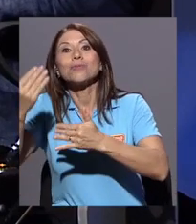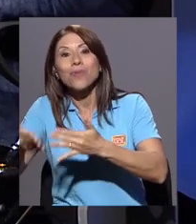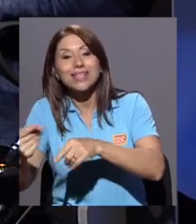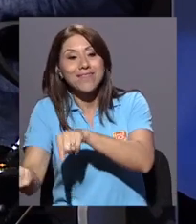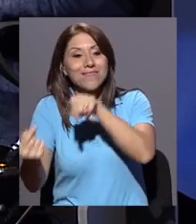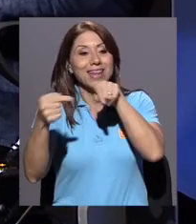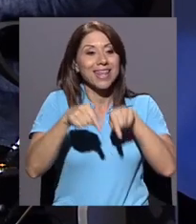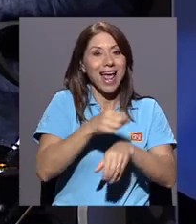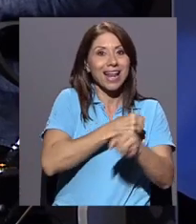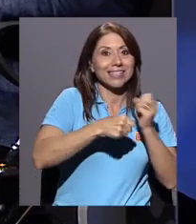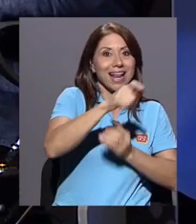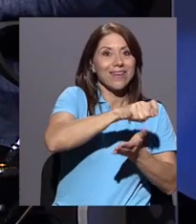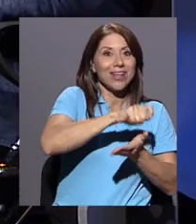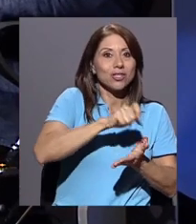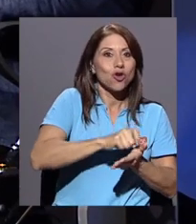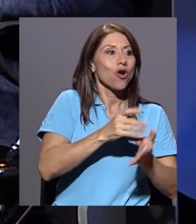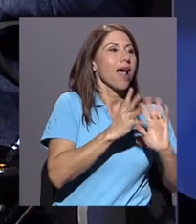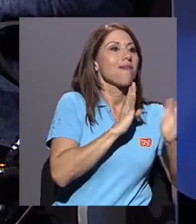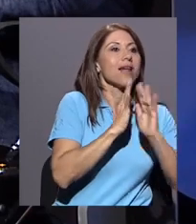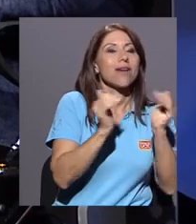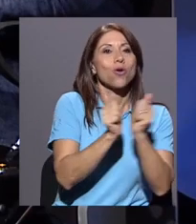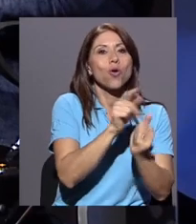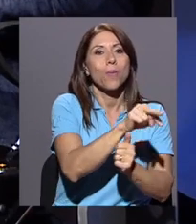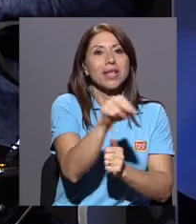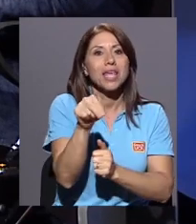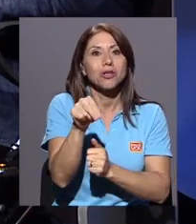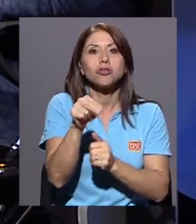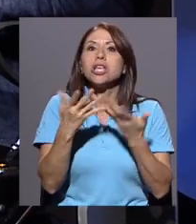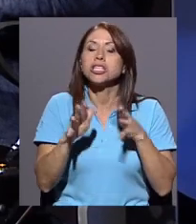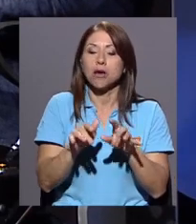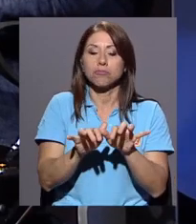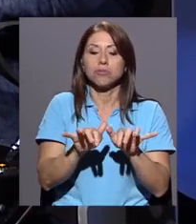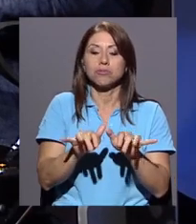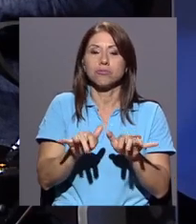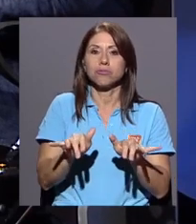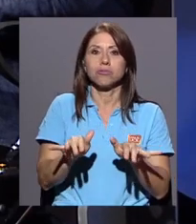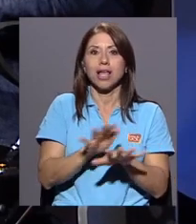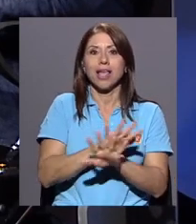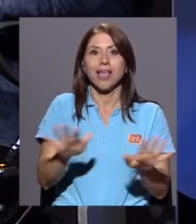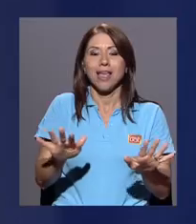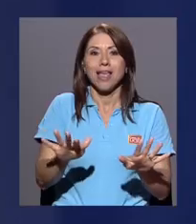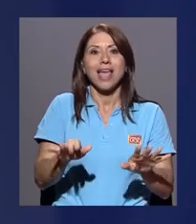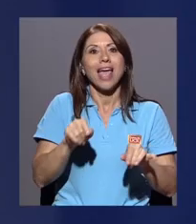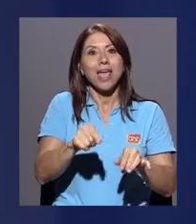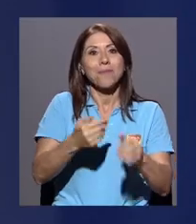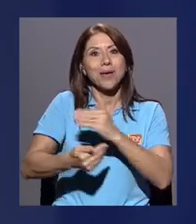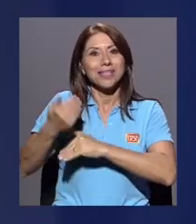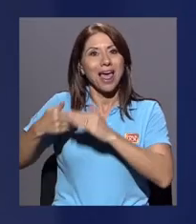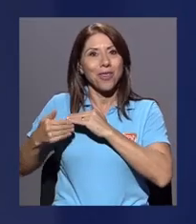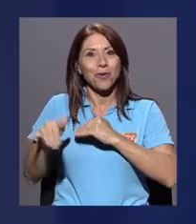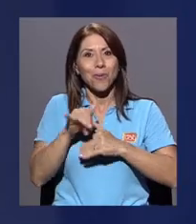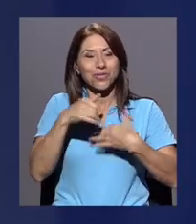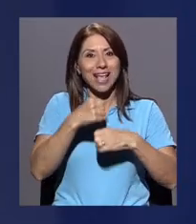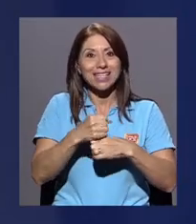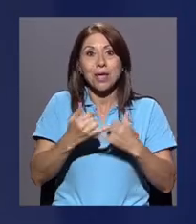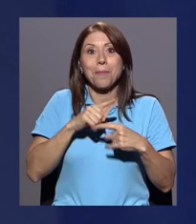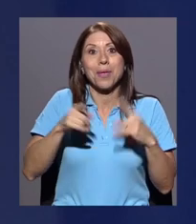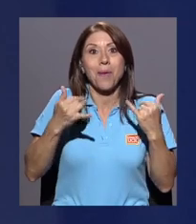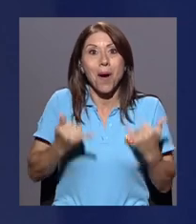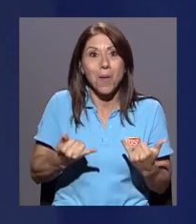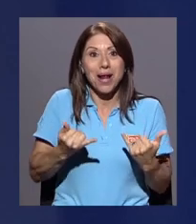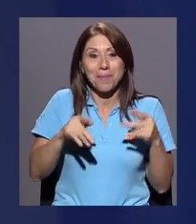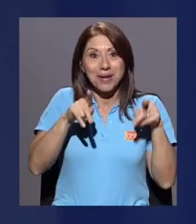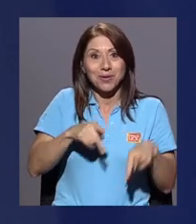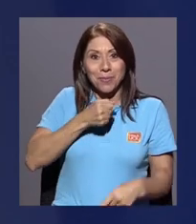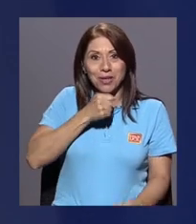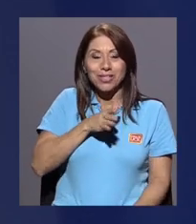con sus compañeros y escribía esa noticia como siempre se ha redactado para los medios de comunicación impresos en pasado. Hoy, cuando llega al estadio,